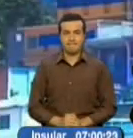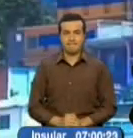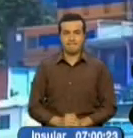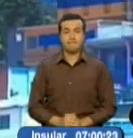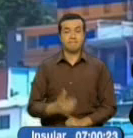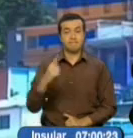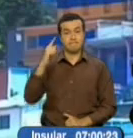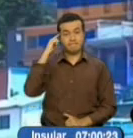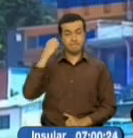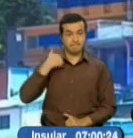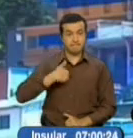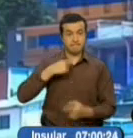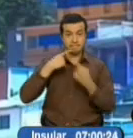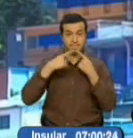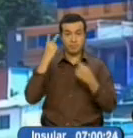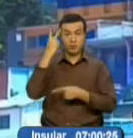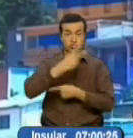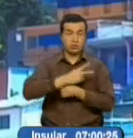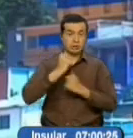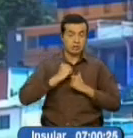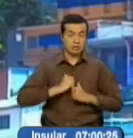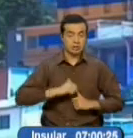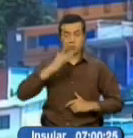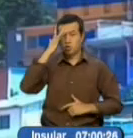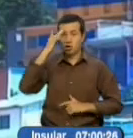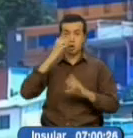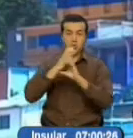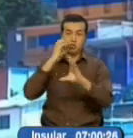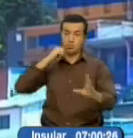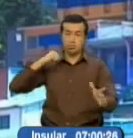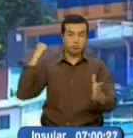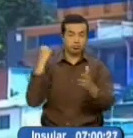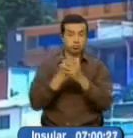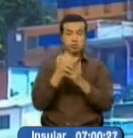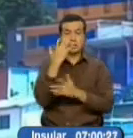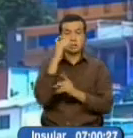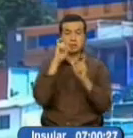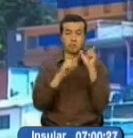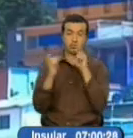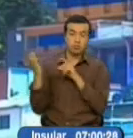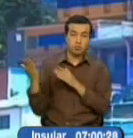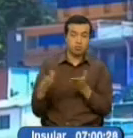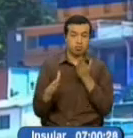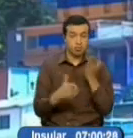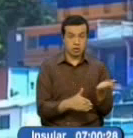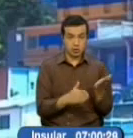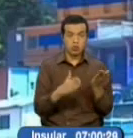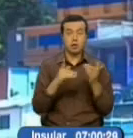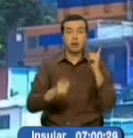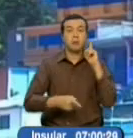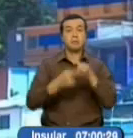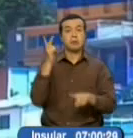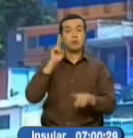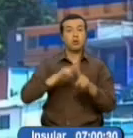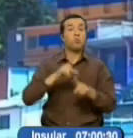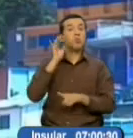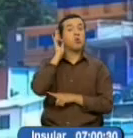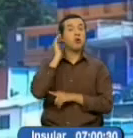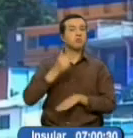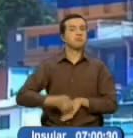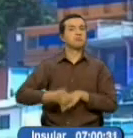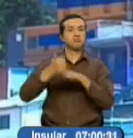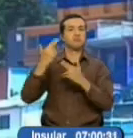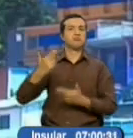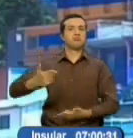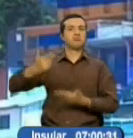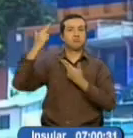El gobierno de Argentina decretó 2 días de duelo nacional por el accidente de tránsito que dejó 15 personas muertas, mientras que por primera vez una mujer encabeza la